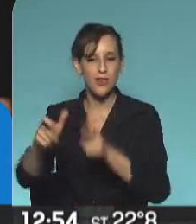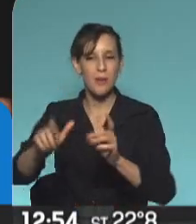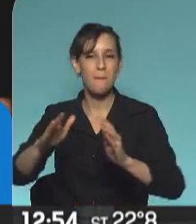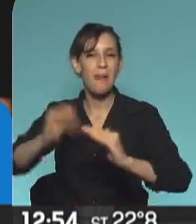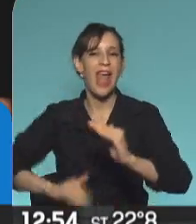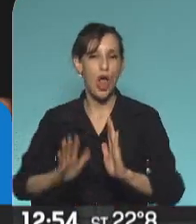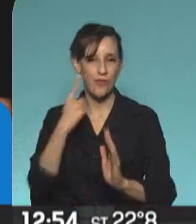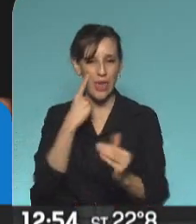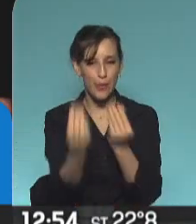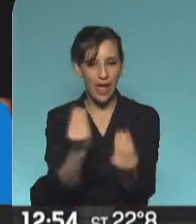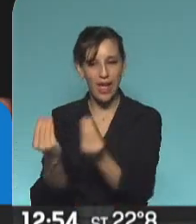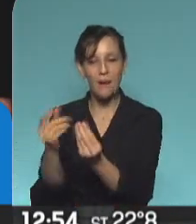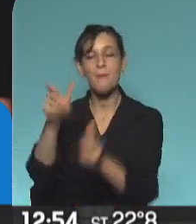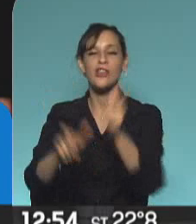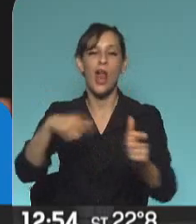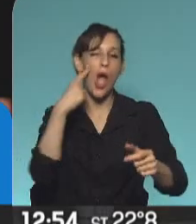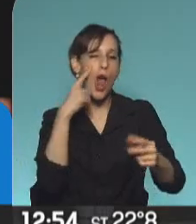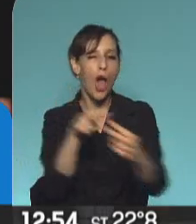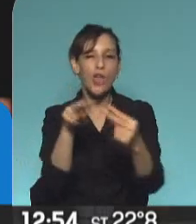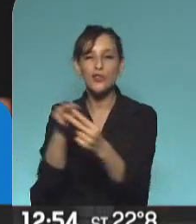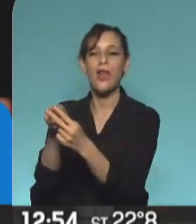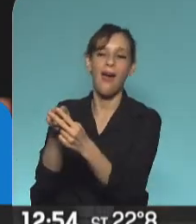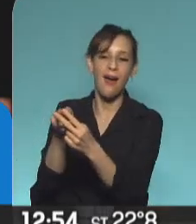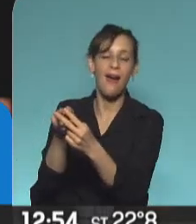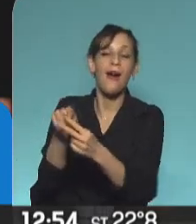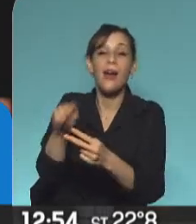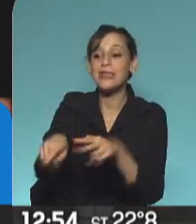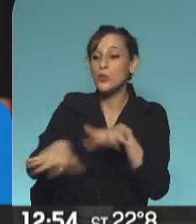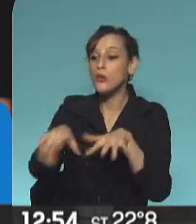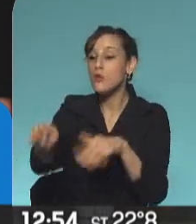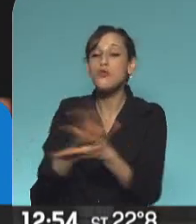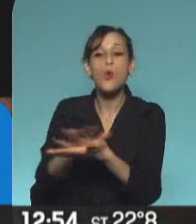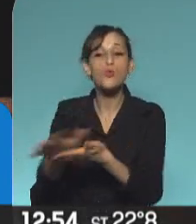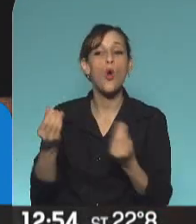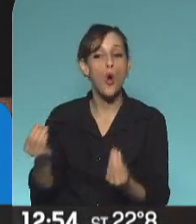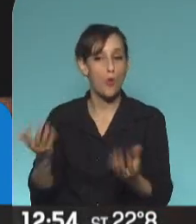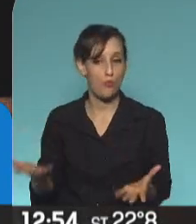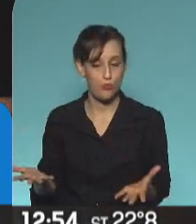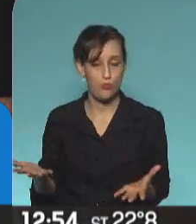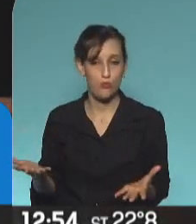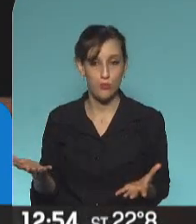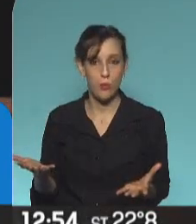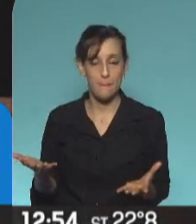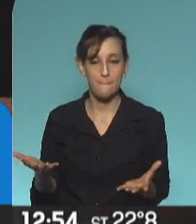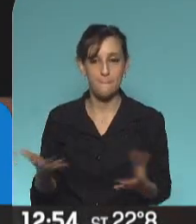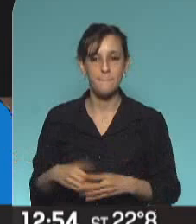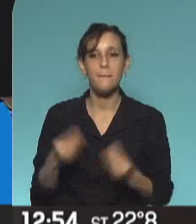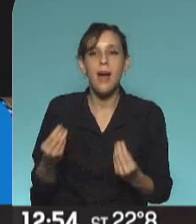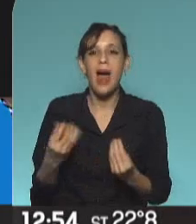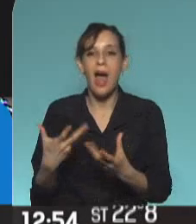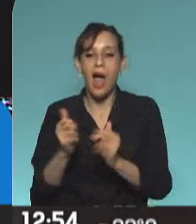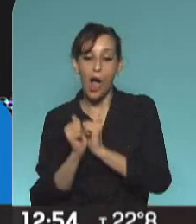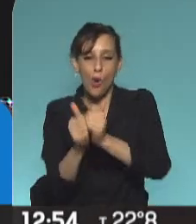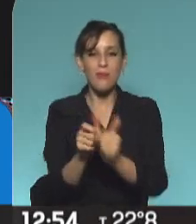todas las personas se conocen entre sí como podrían haber actuado otros actores otras actrices de la ciudad para acompañar y para